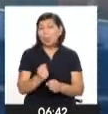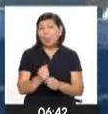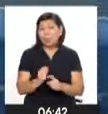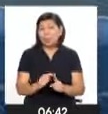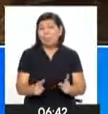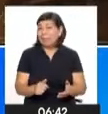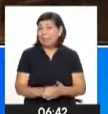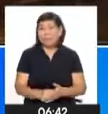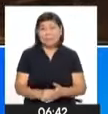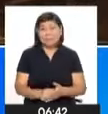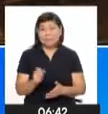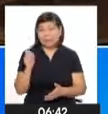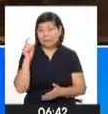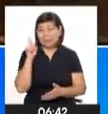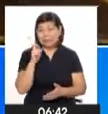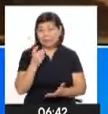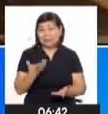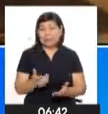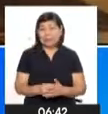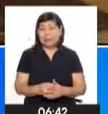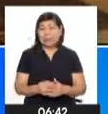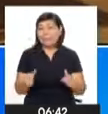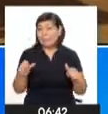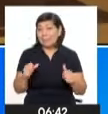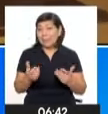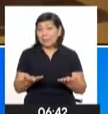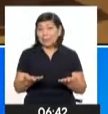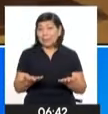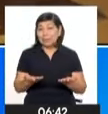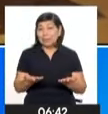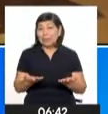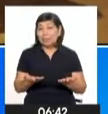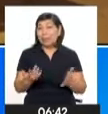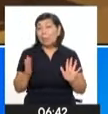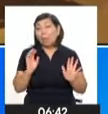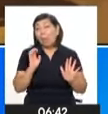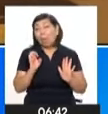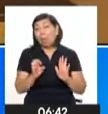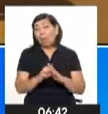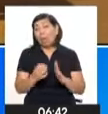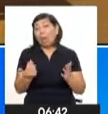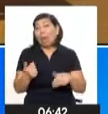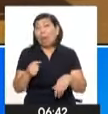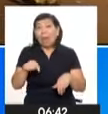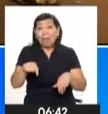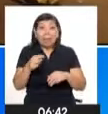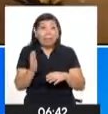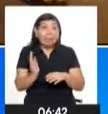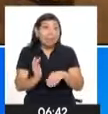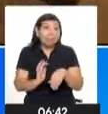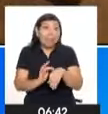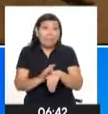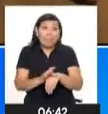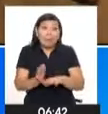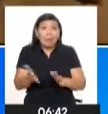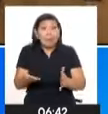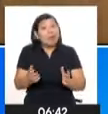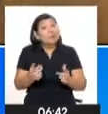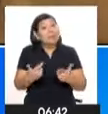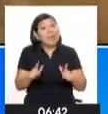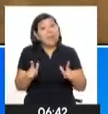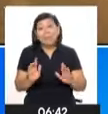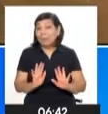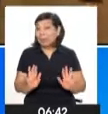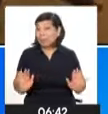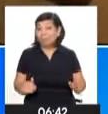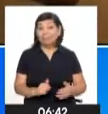de labores, y quizás la tragedia hubiese sido peor si este accidente se hubiera registrado, por ejemplo, a esta hora.